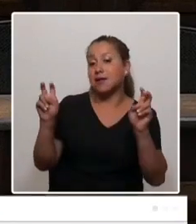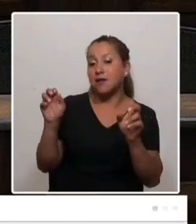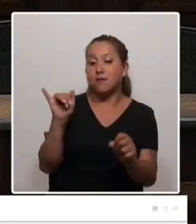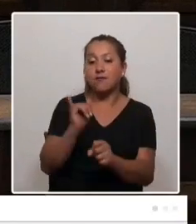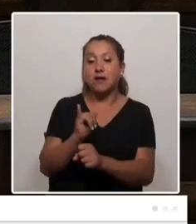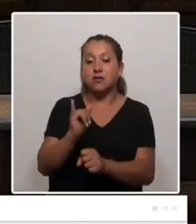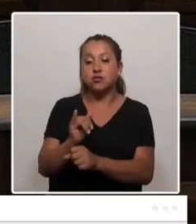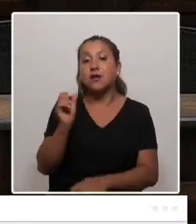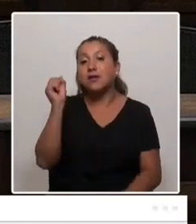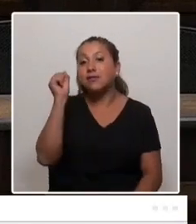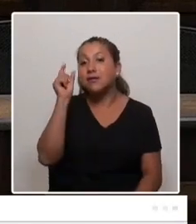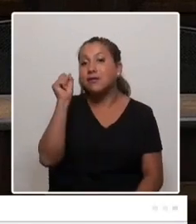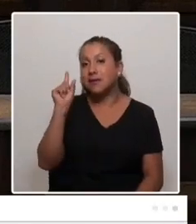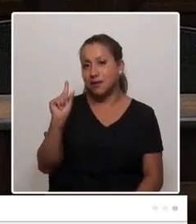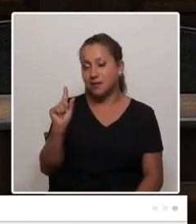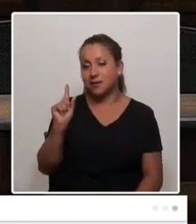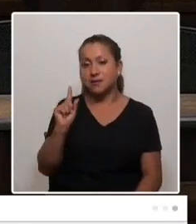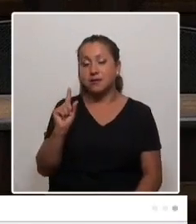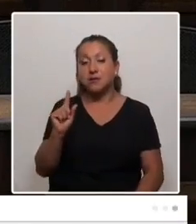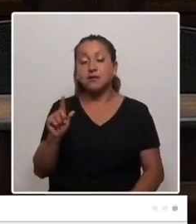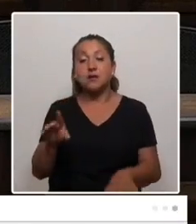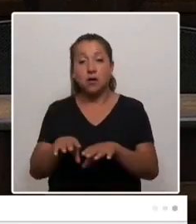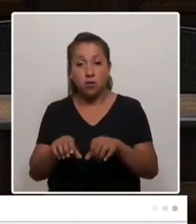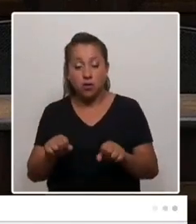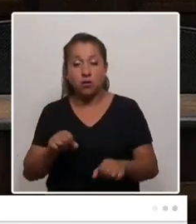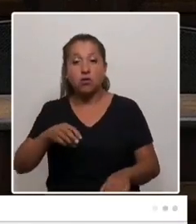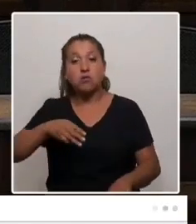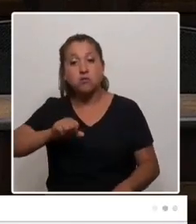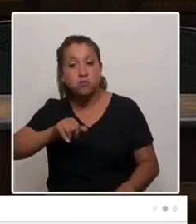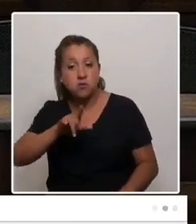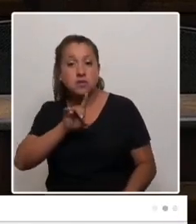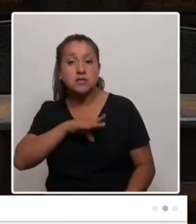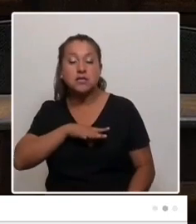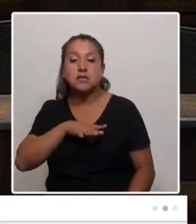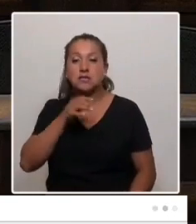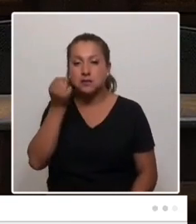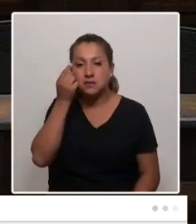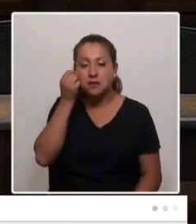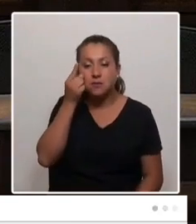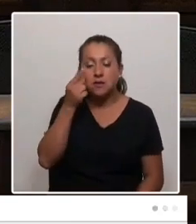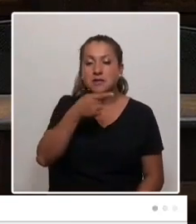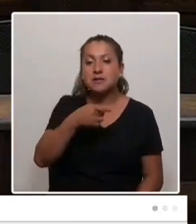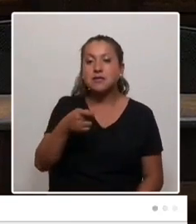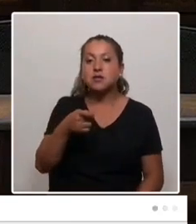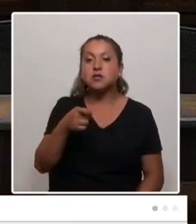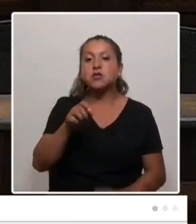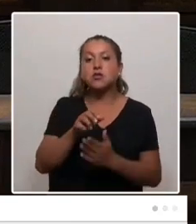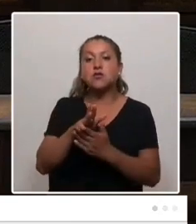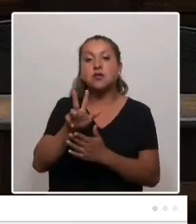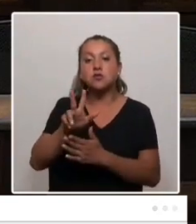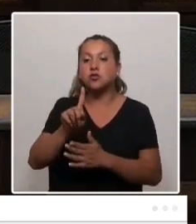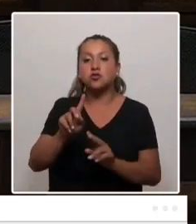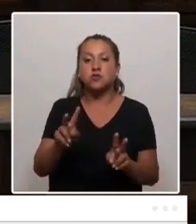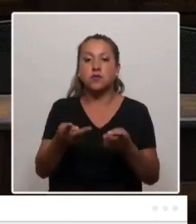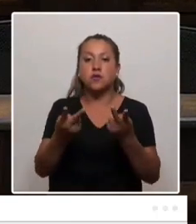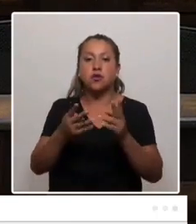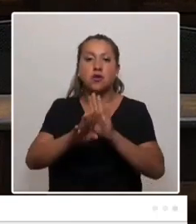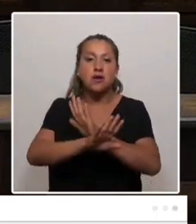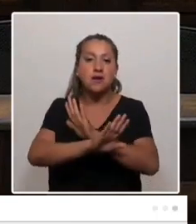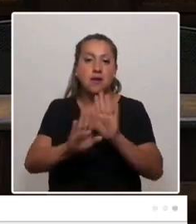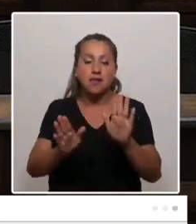entendimiento. De acuerdo, Manuel, que Chile lo sepa. 198 votaciones. No sobrevivió ninguna